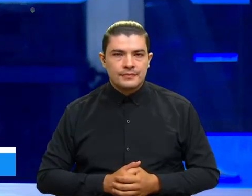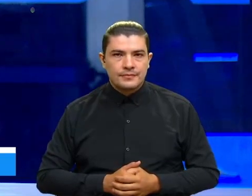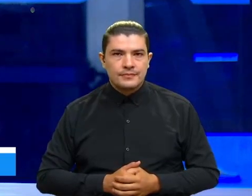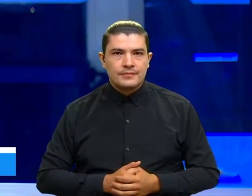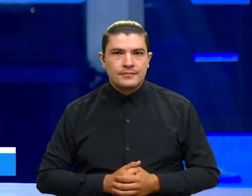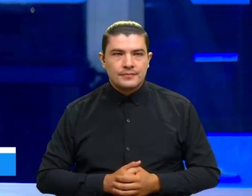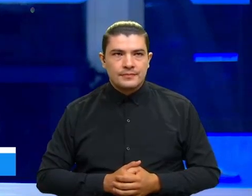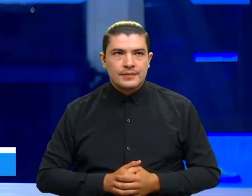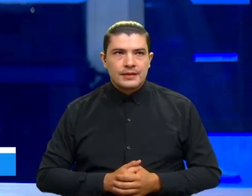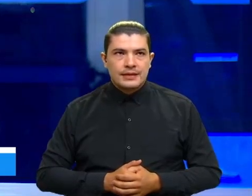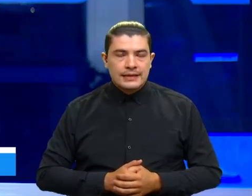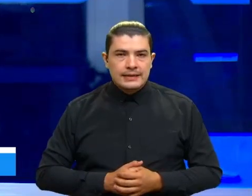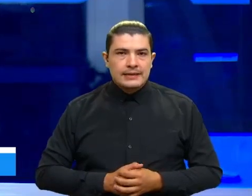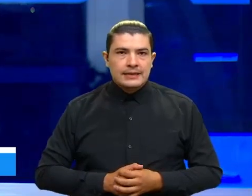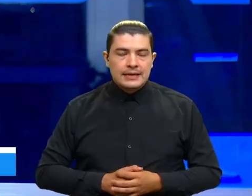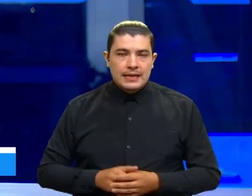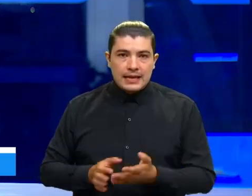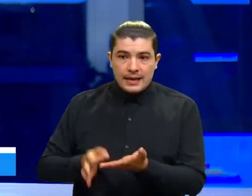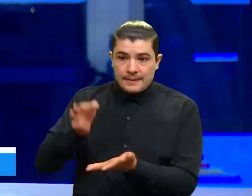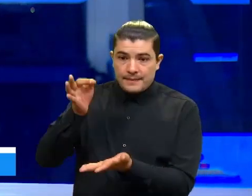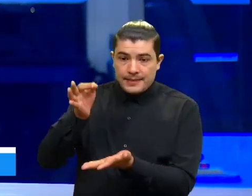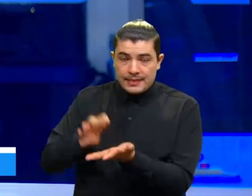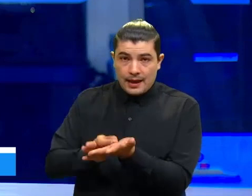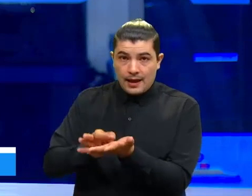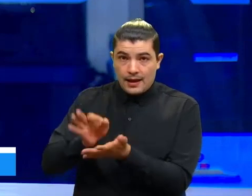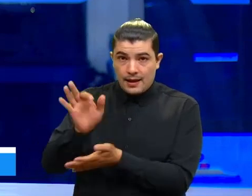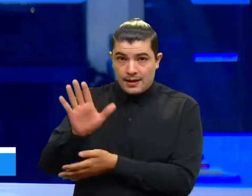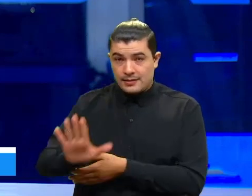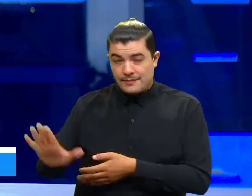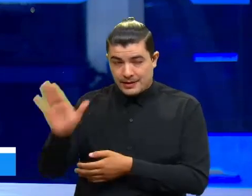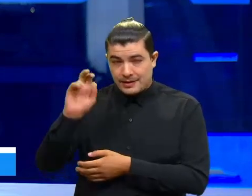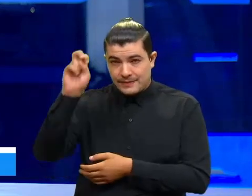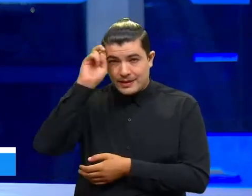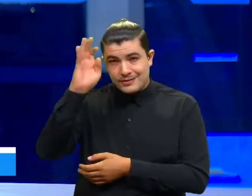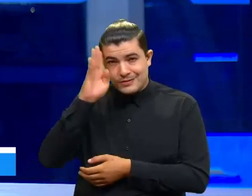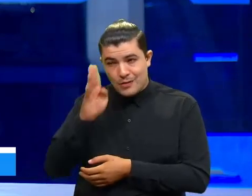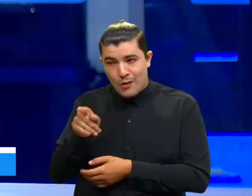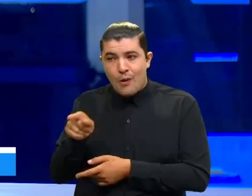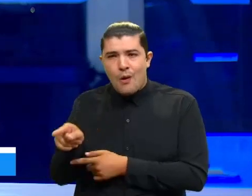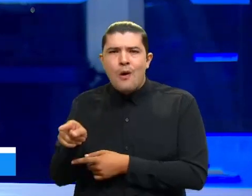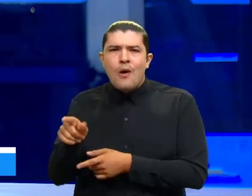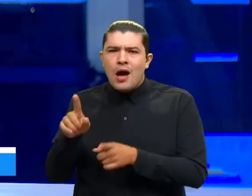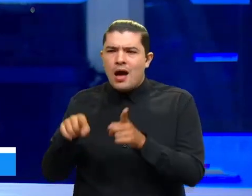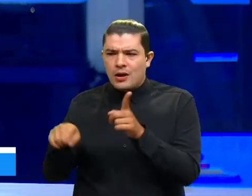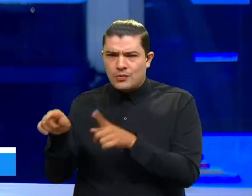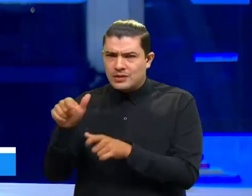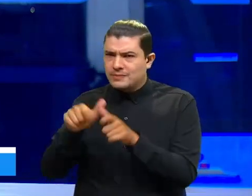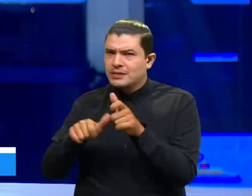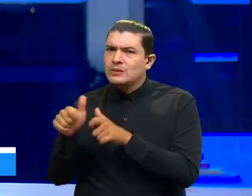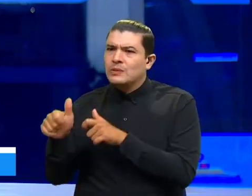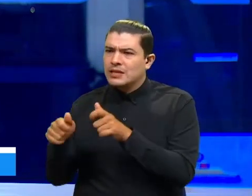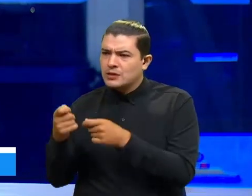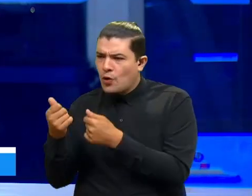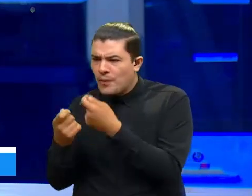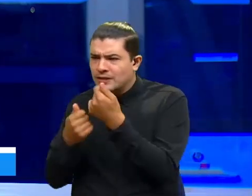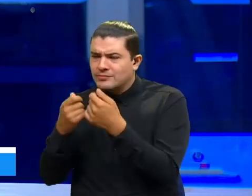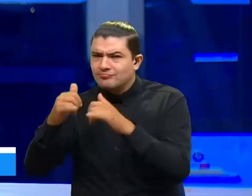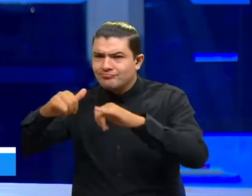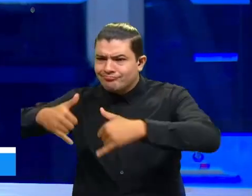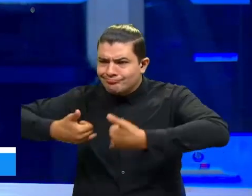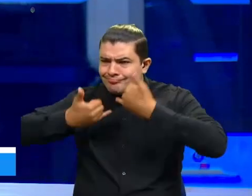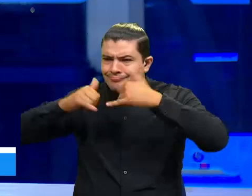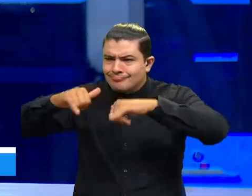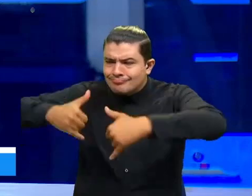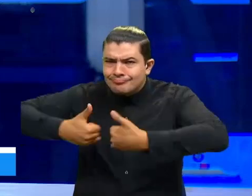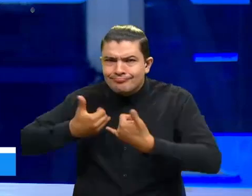uno de ellos denunció al ente de oriente noticias un supuesto gerente de google que busca timar a los comerciantes de la zona está en nuestra